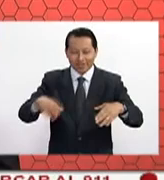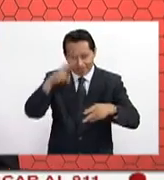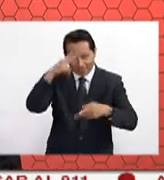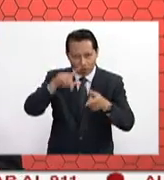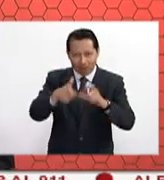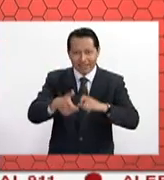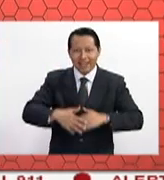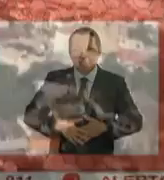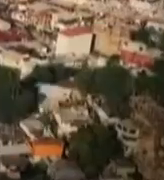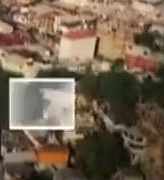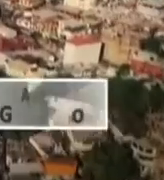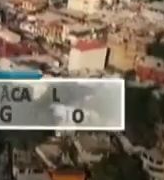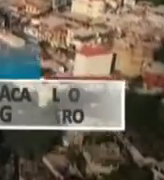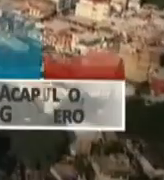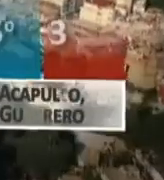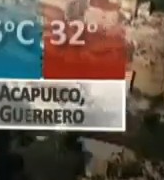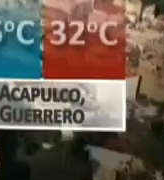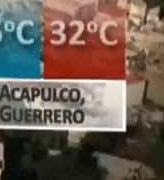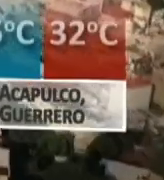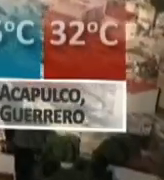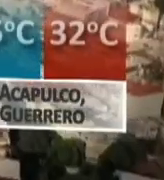Día.